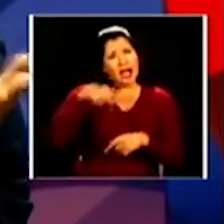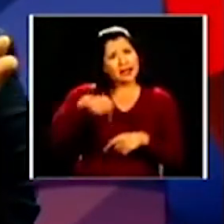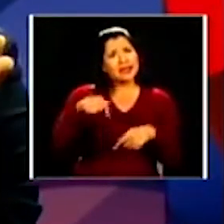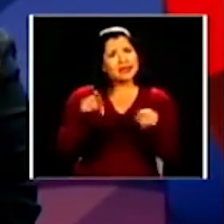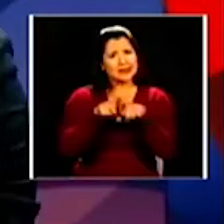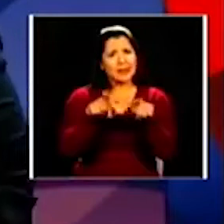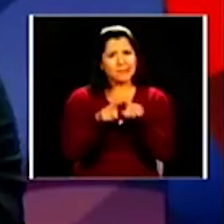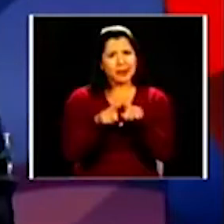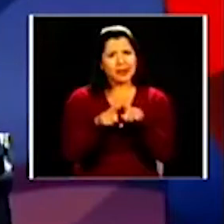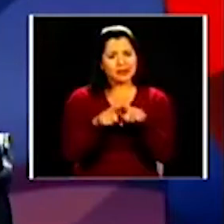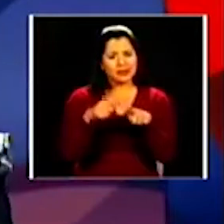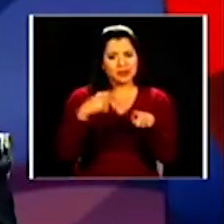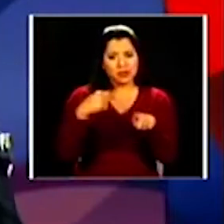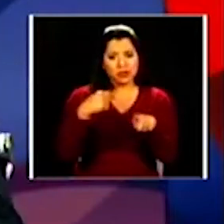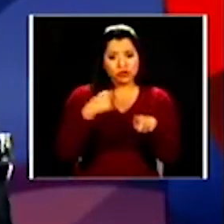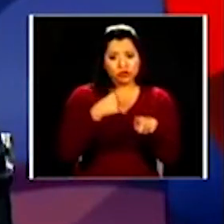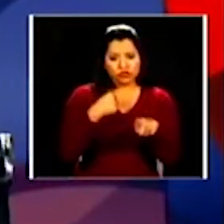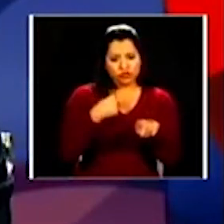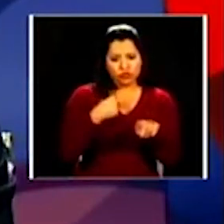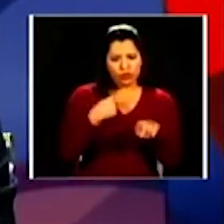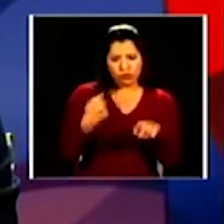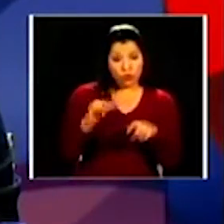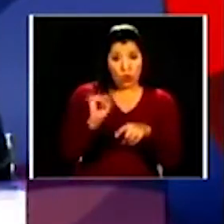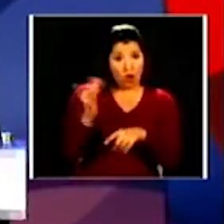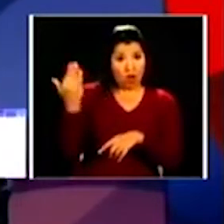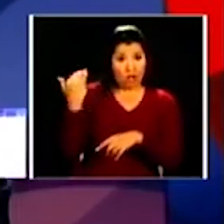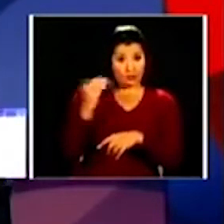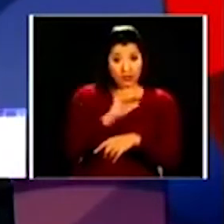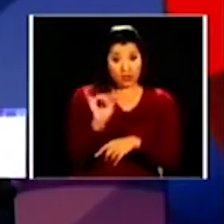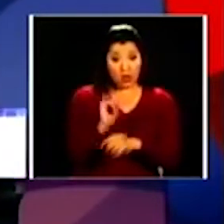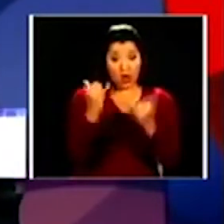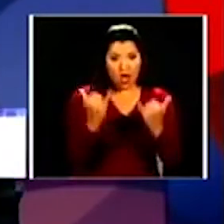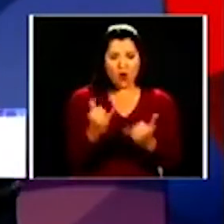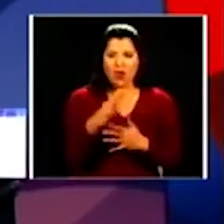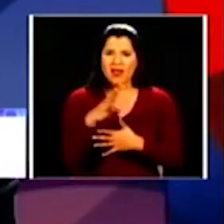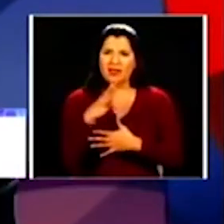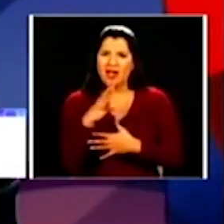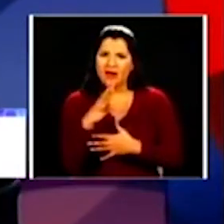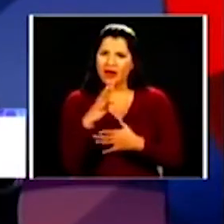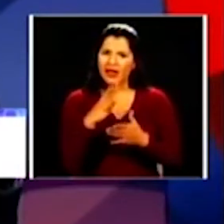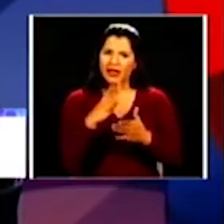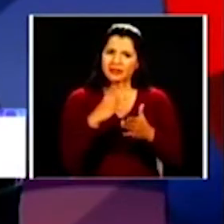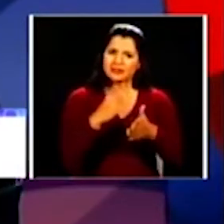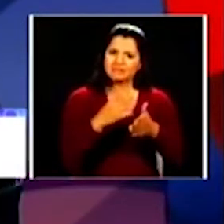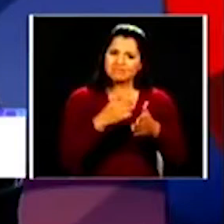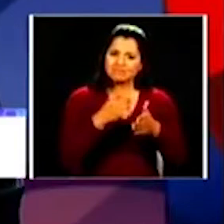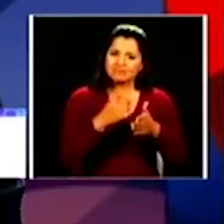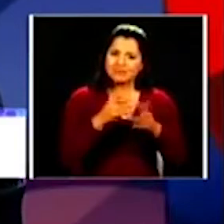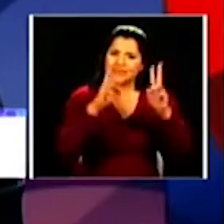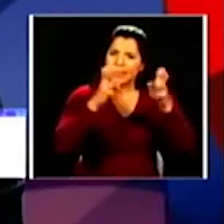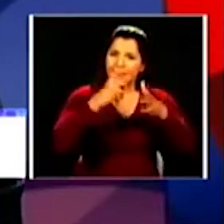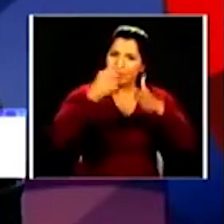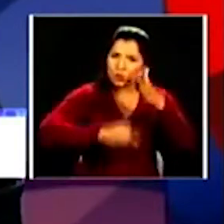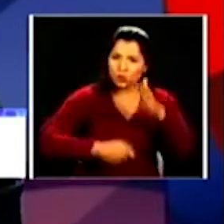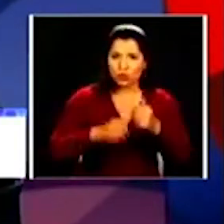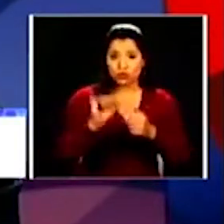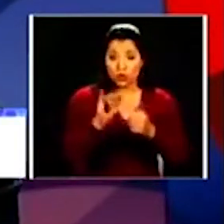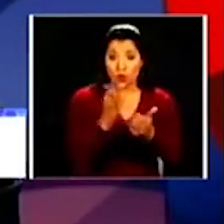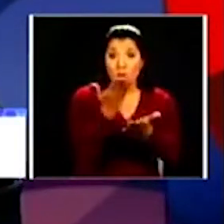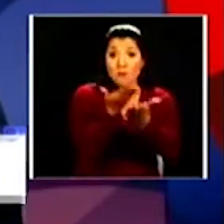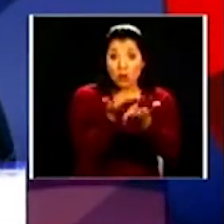aquella ecuación como ahora es hablar de esos elementos duros de las propuestas, esos elementos que hacen la